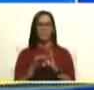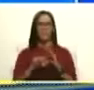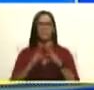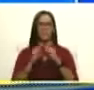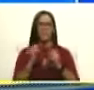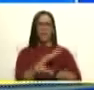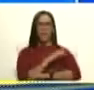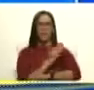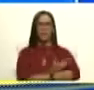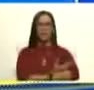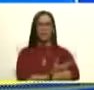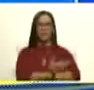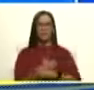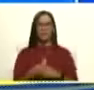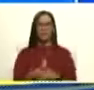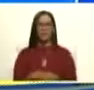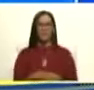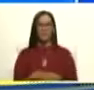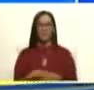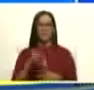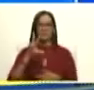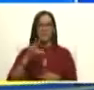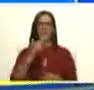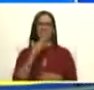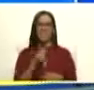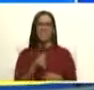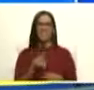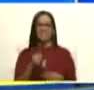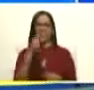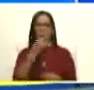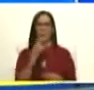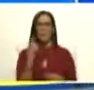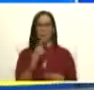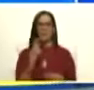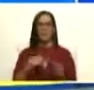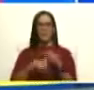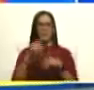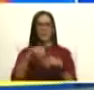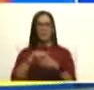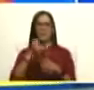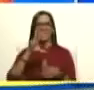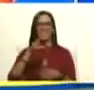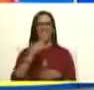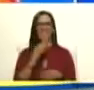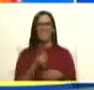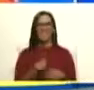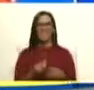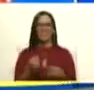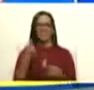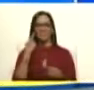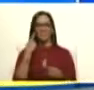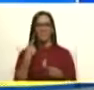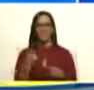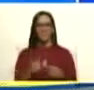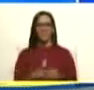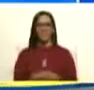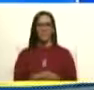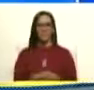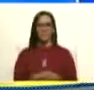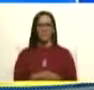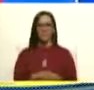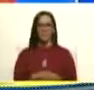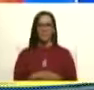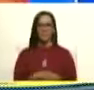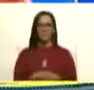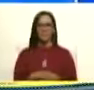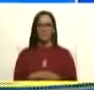fuerza. El 3, se los prometo cuando vaya a votar el 3. Miren, es la unión de toda la